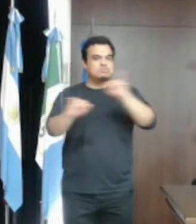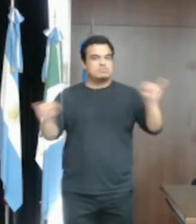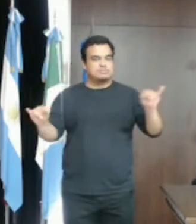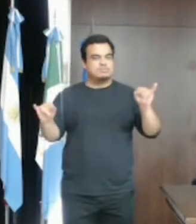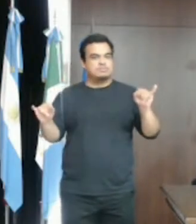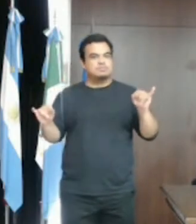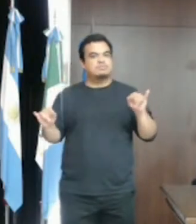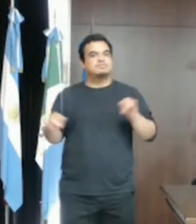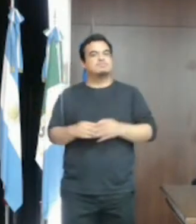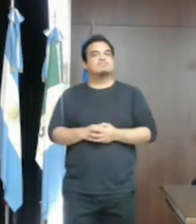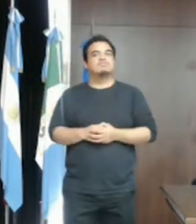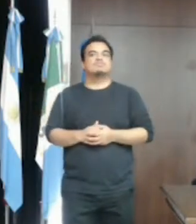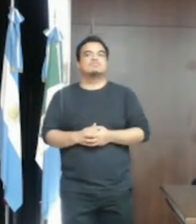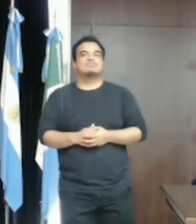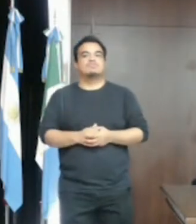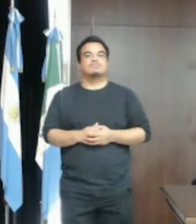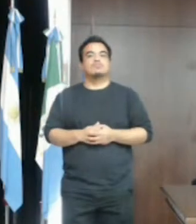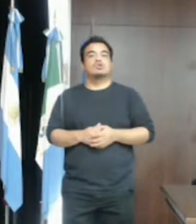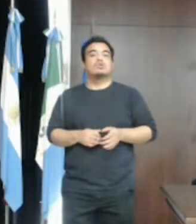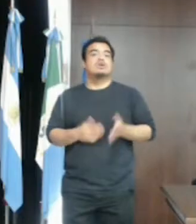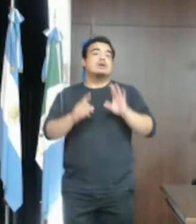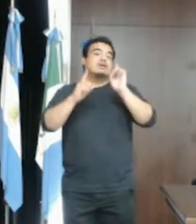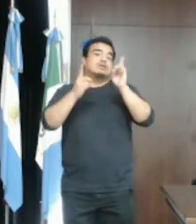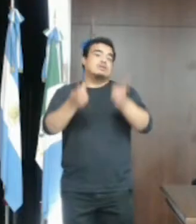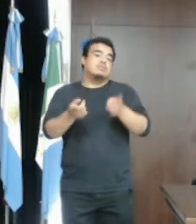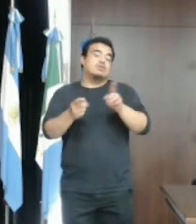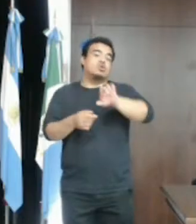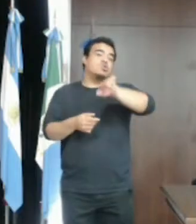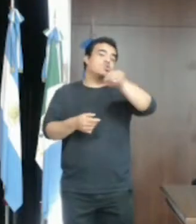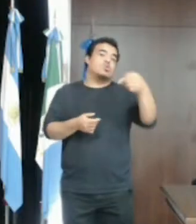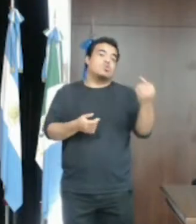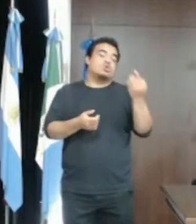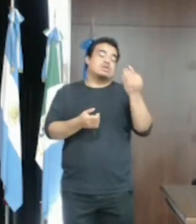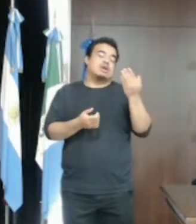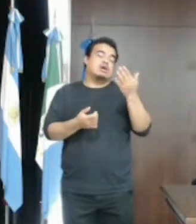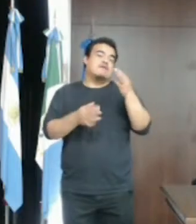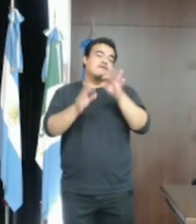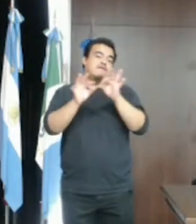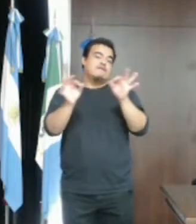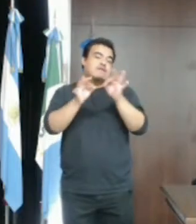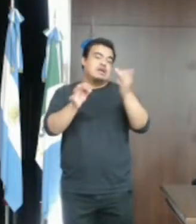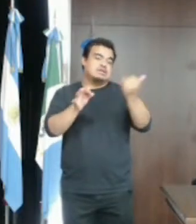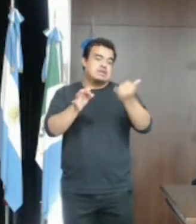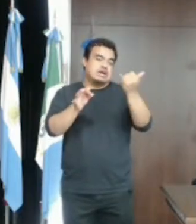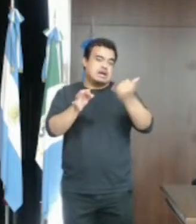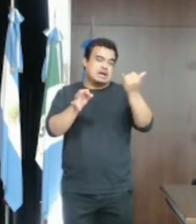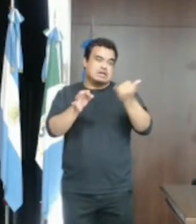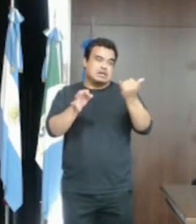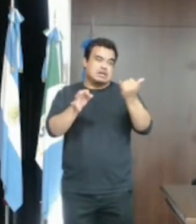Hemos tenido otros grandes popes que tuvieron el mismo